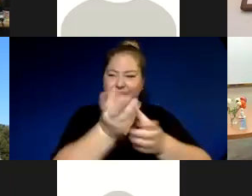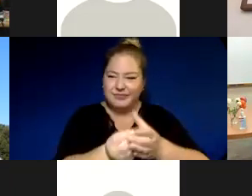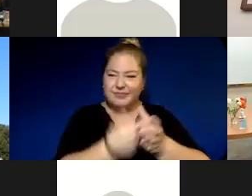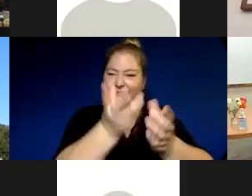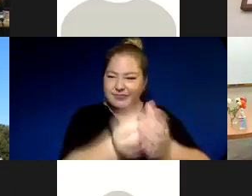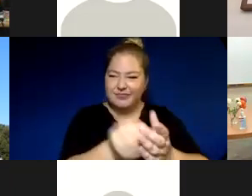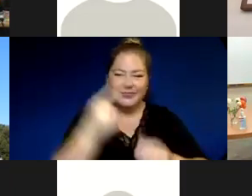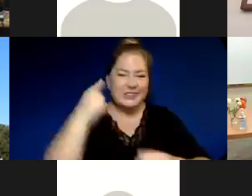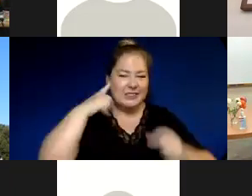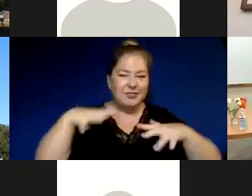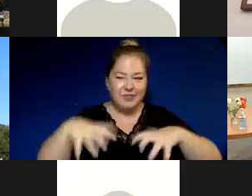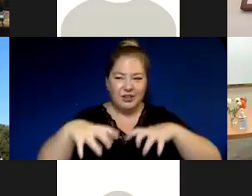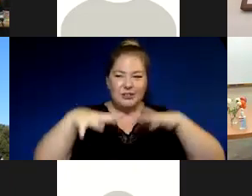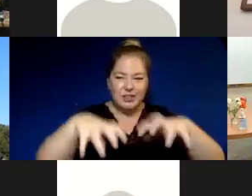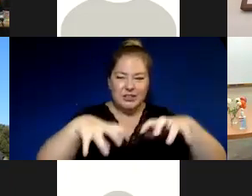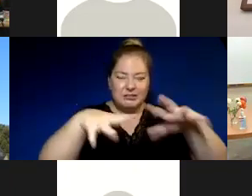No, el intérprete no puede oír bien.